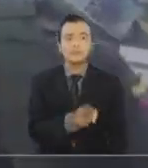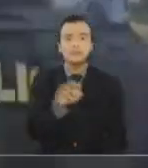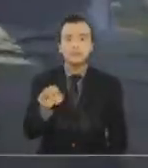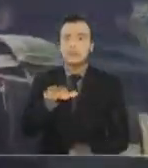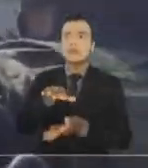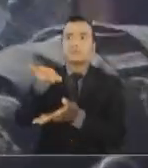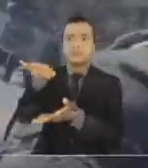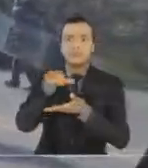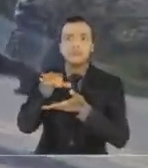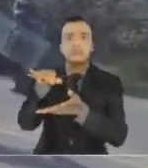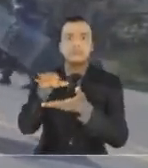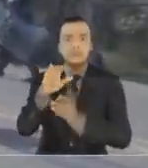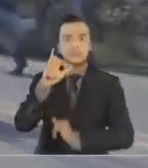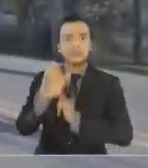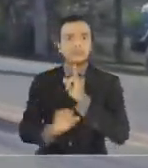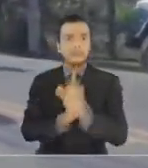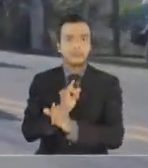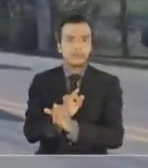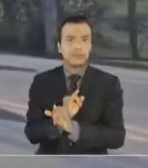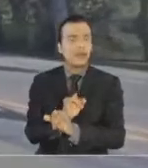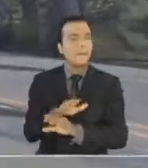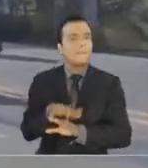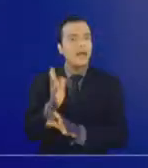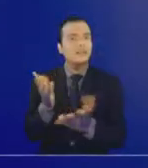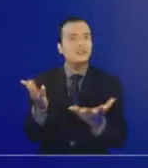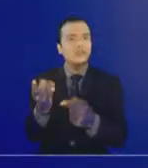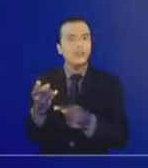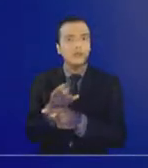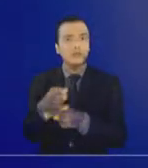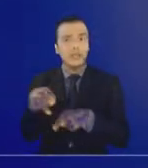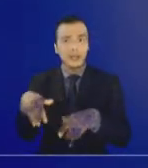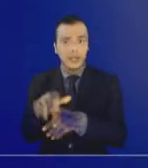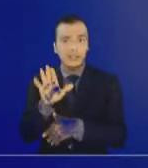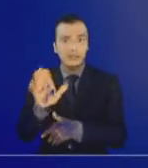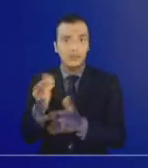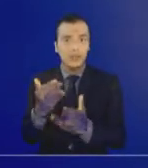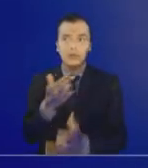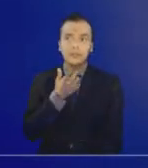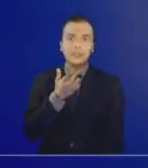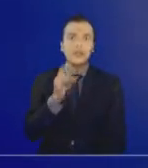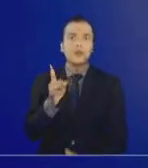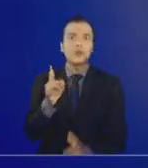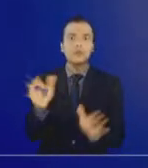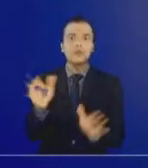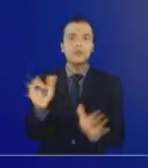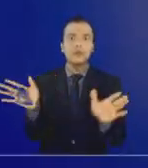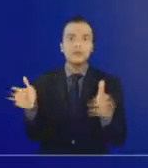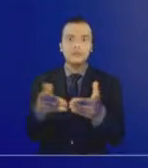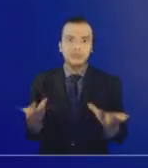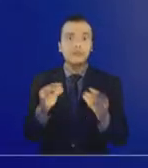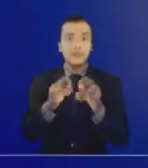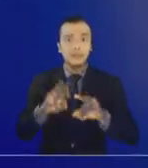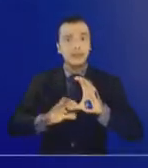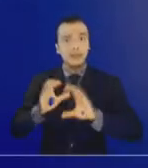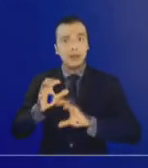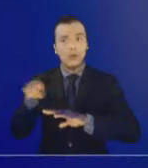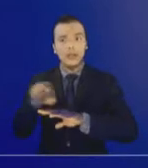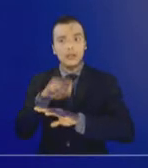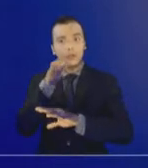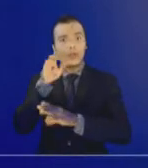carretera, al igual que el abastecimiento de alimentos. Incluso yo estoy hablando con el gobernador del Cauca y el de Nariño, decíamos que instaláramos como